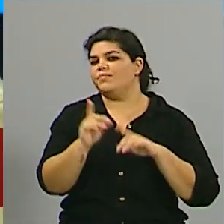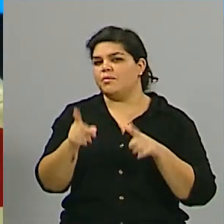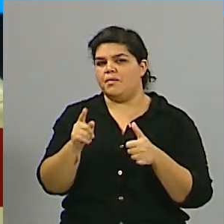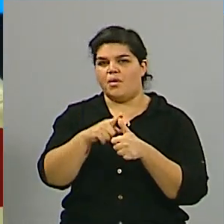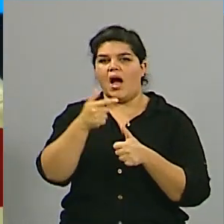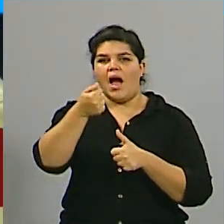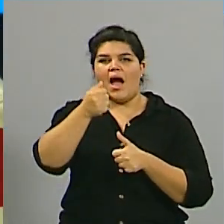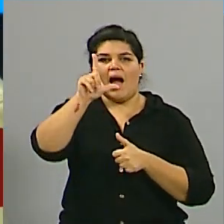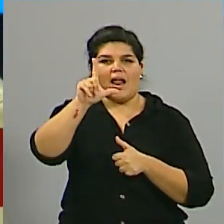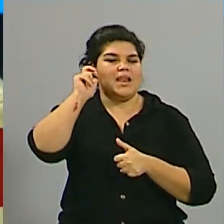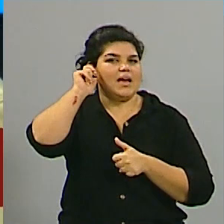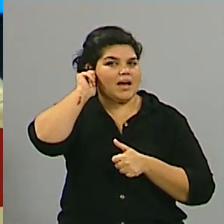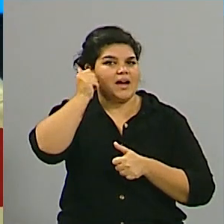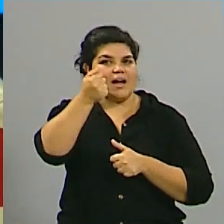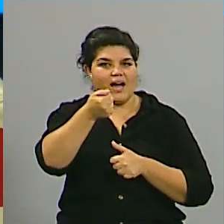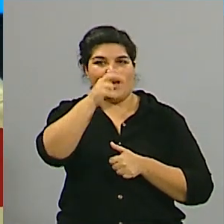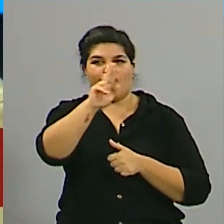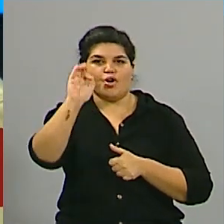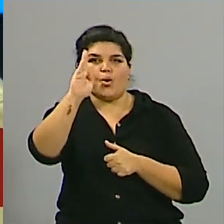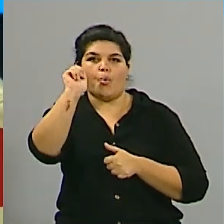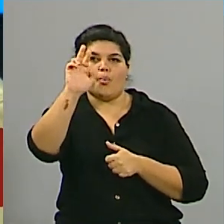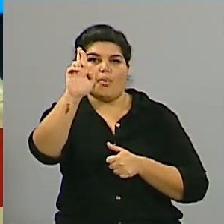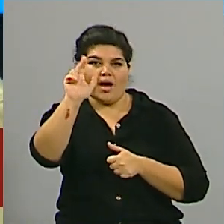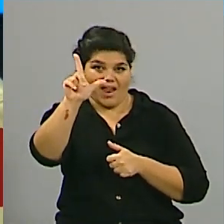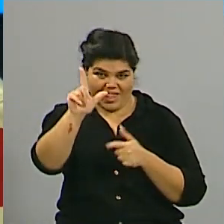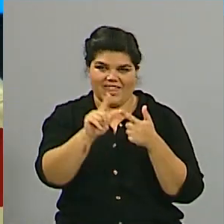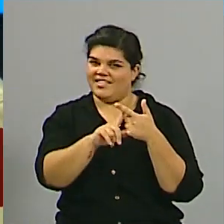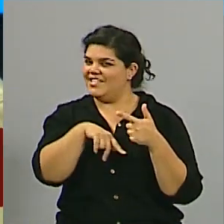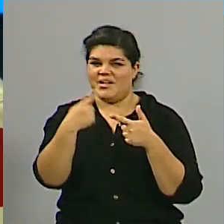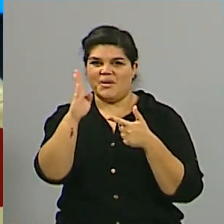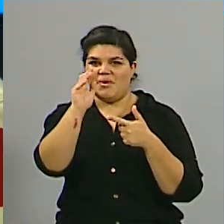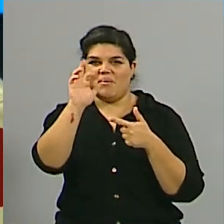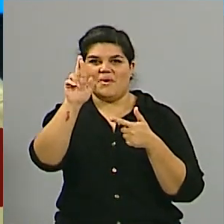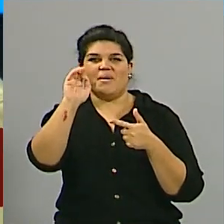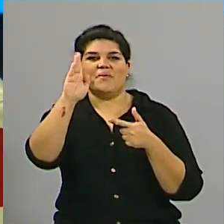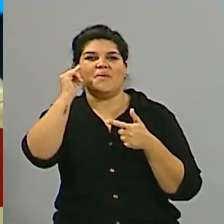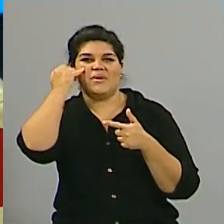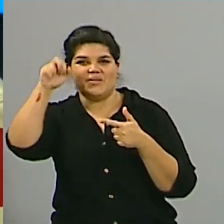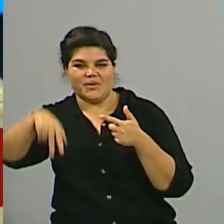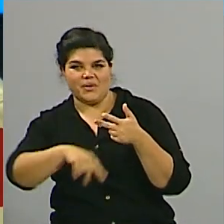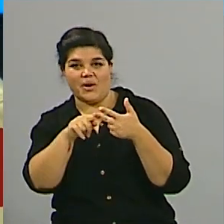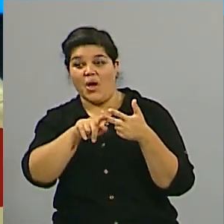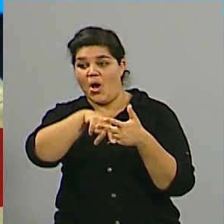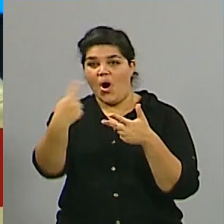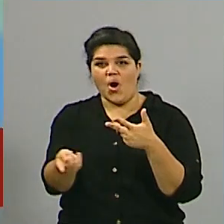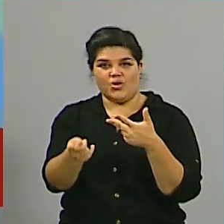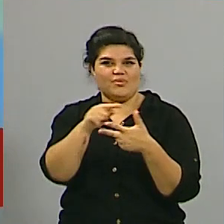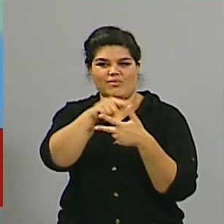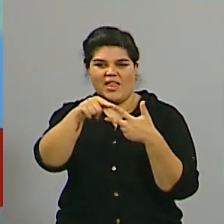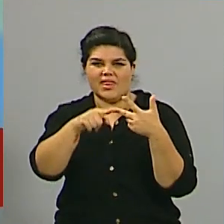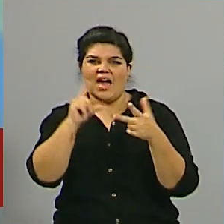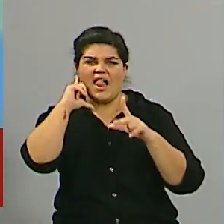y Pastal, que son los distritos que se encuentran de la Ruta 40 hacia el este, sumado el